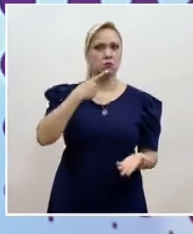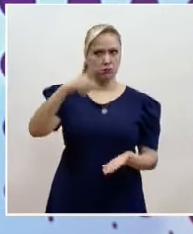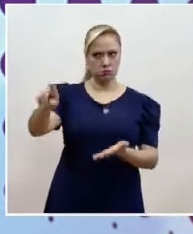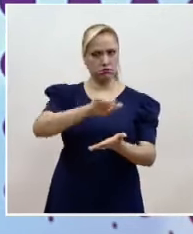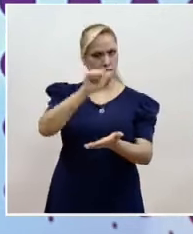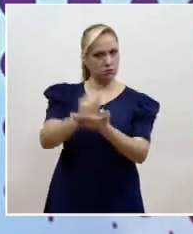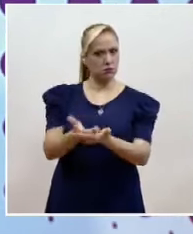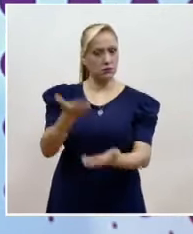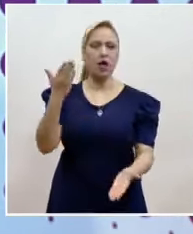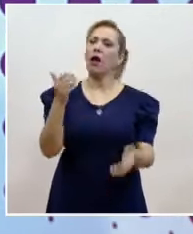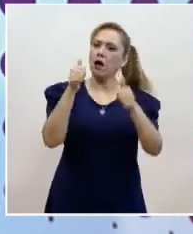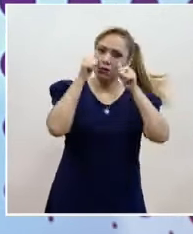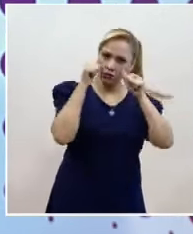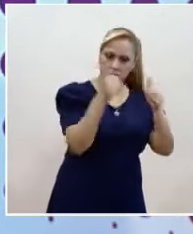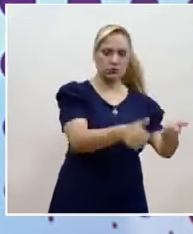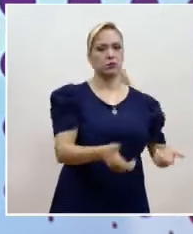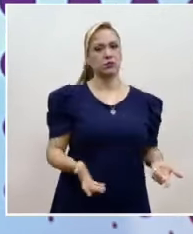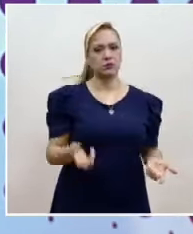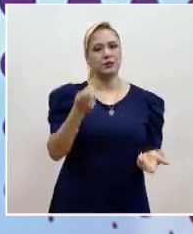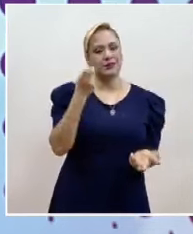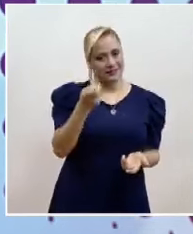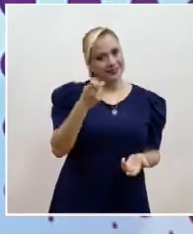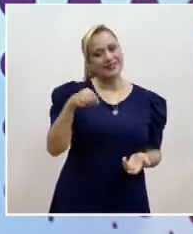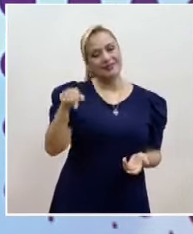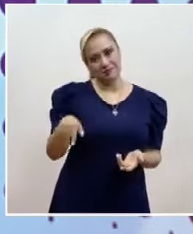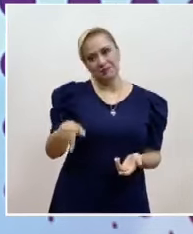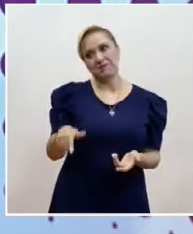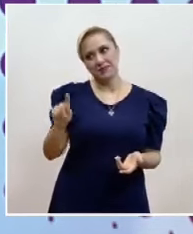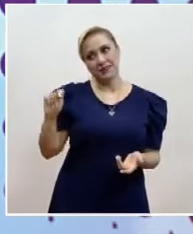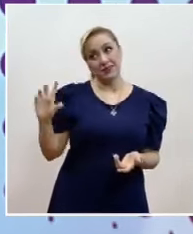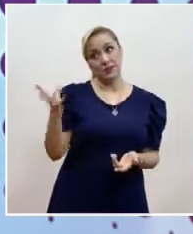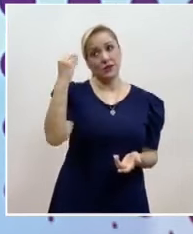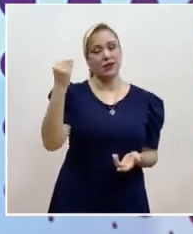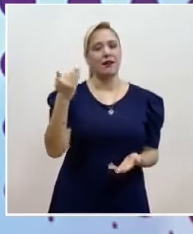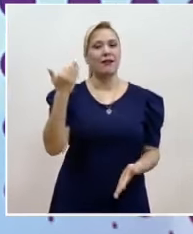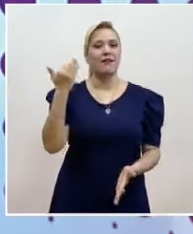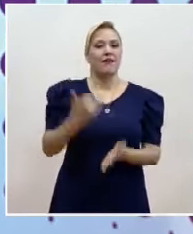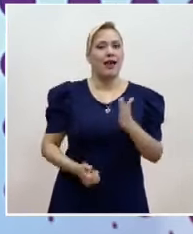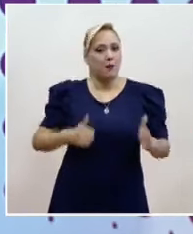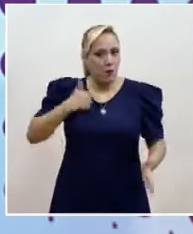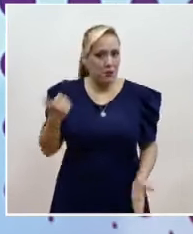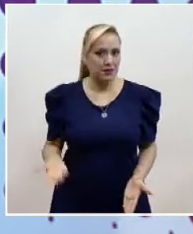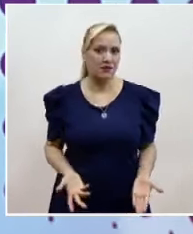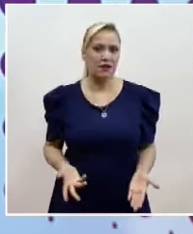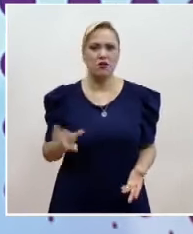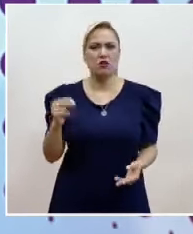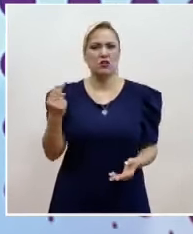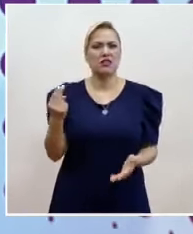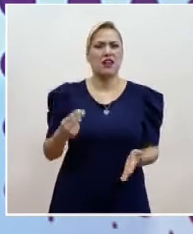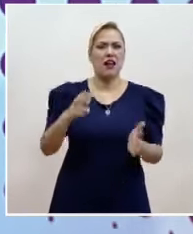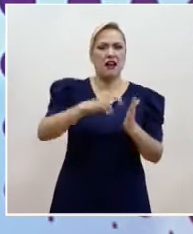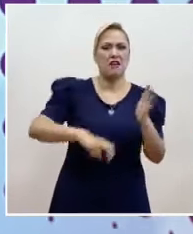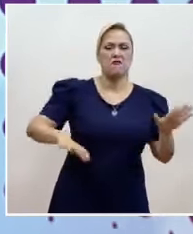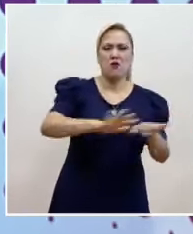una vertiente muy específica de la justicia digital que creo que se está desaprovechando. No se necesita reforma